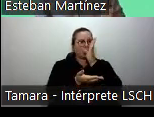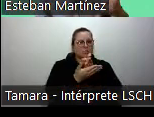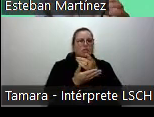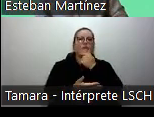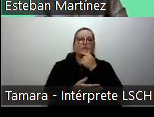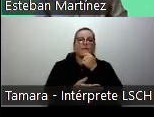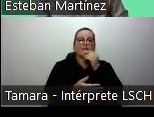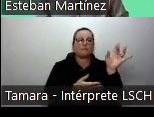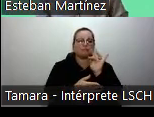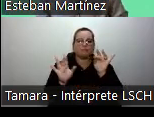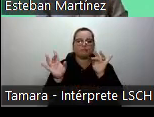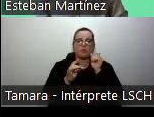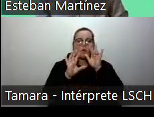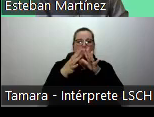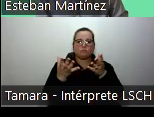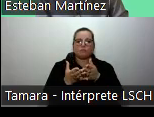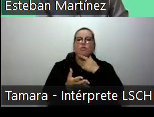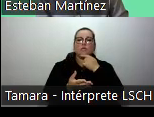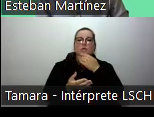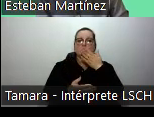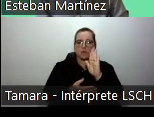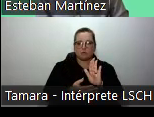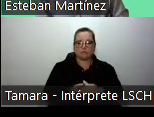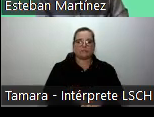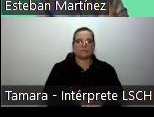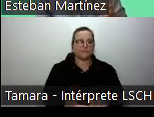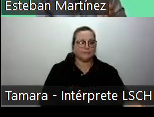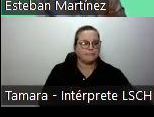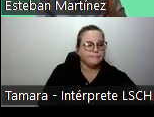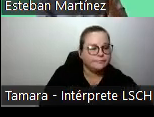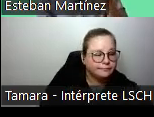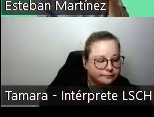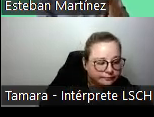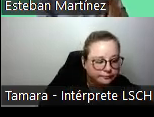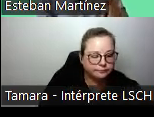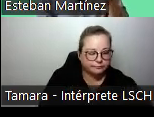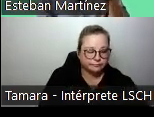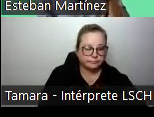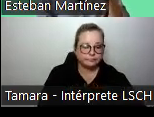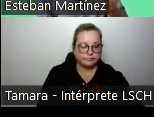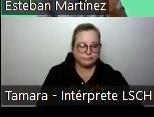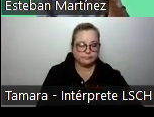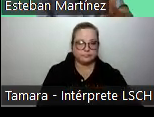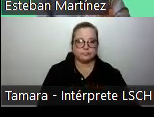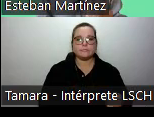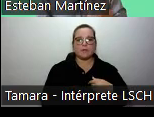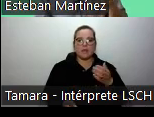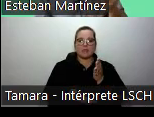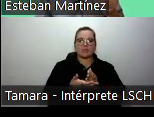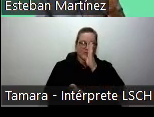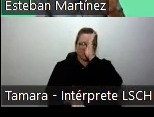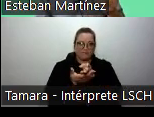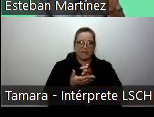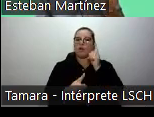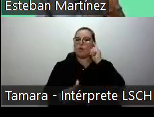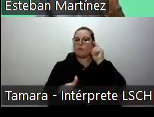a cuál es el lugar del mundo que tú quieres mejorar y para esto lo que te voy a ayudar Es que tienes que definir objetivos y